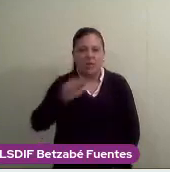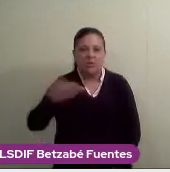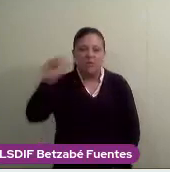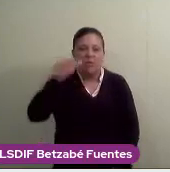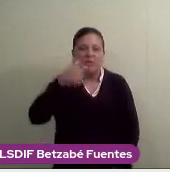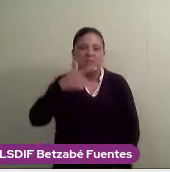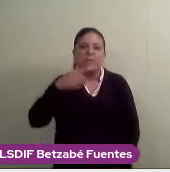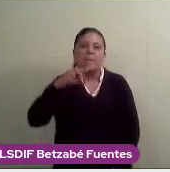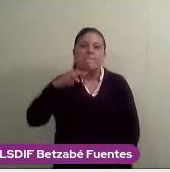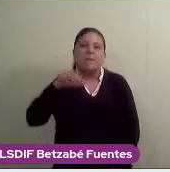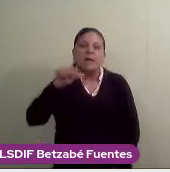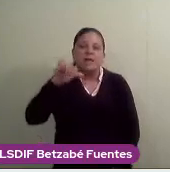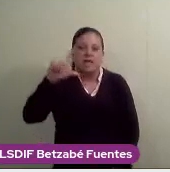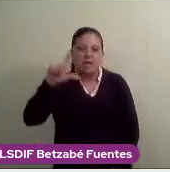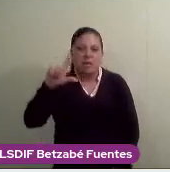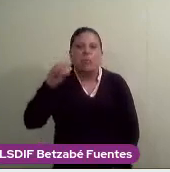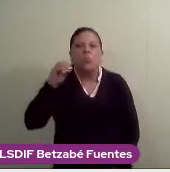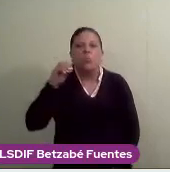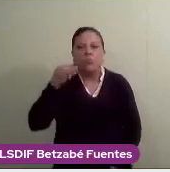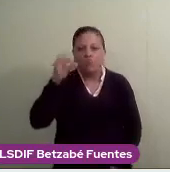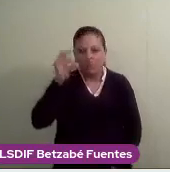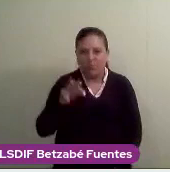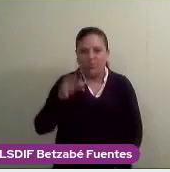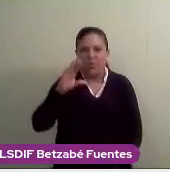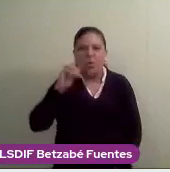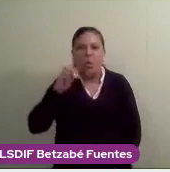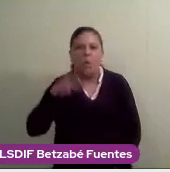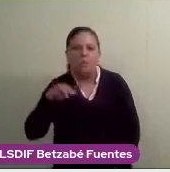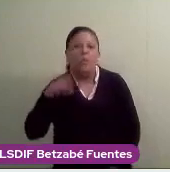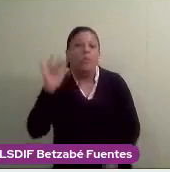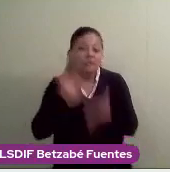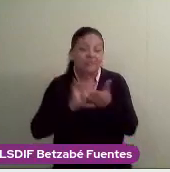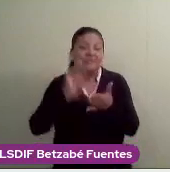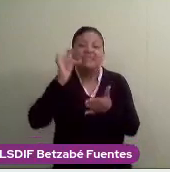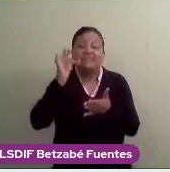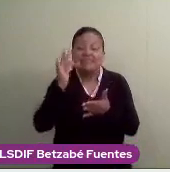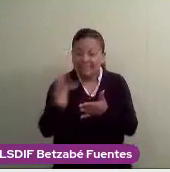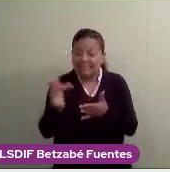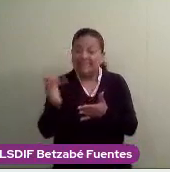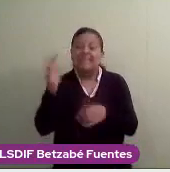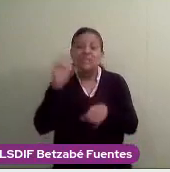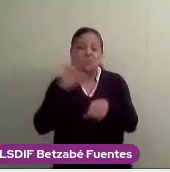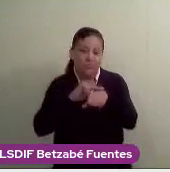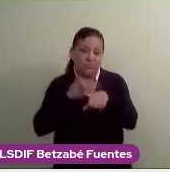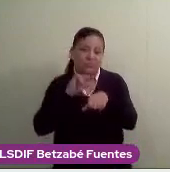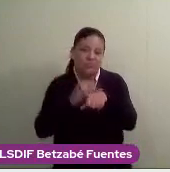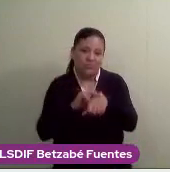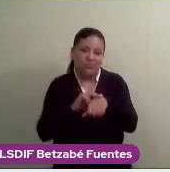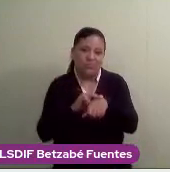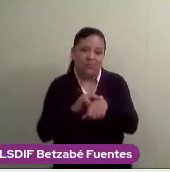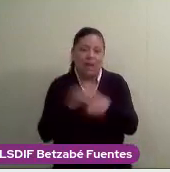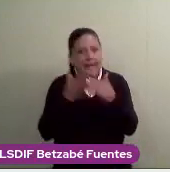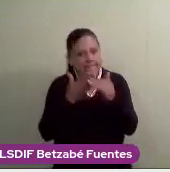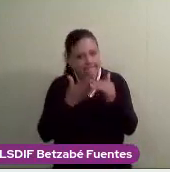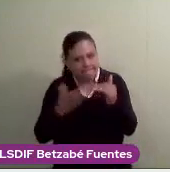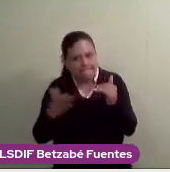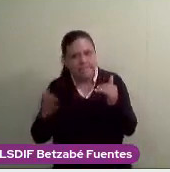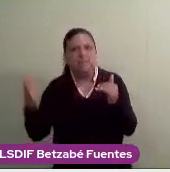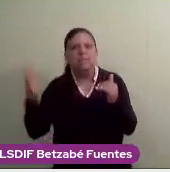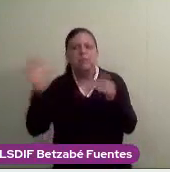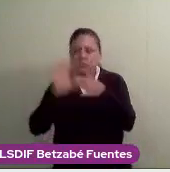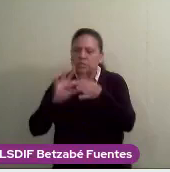dr.gpenalozs@gmail.com. Y bueno, pues agradecemos, doctor, porque bueno, pues aparte, bueno, que nos comentaba sobre la línea de la vida, pero bueno,